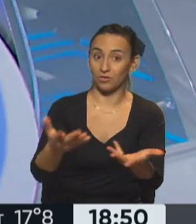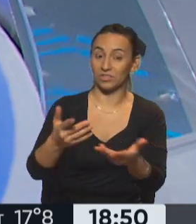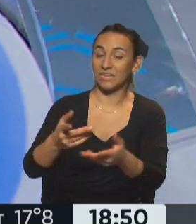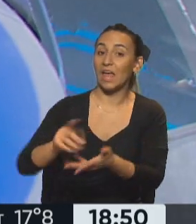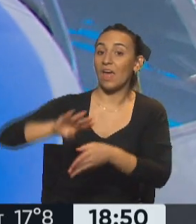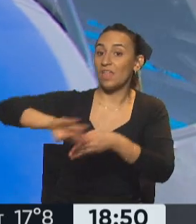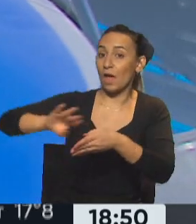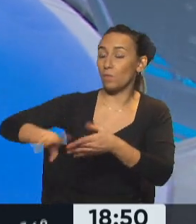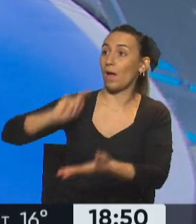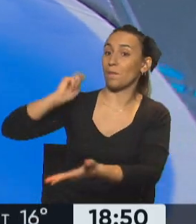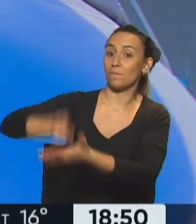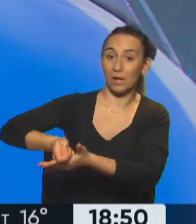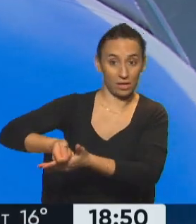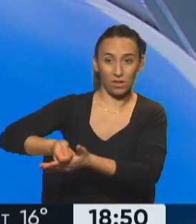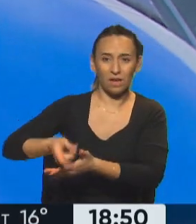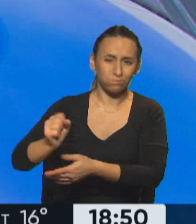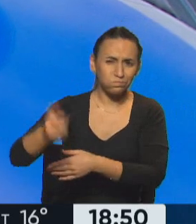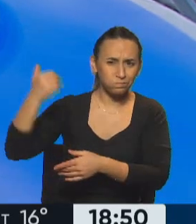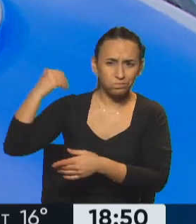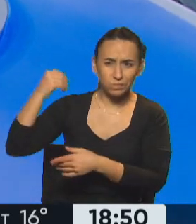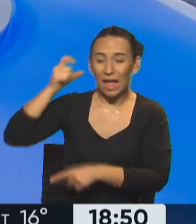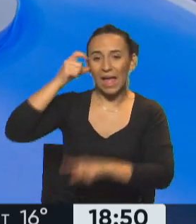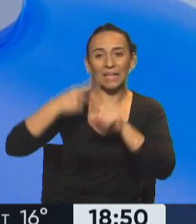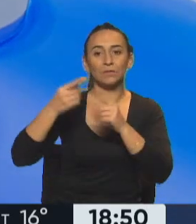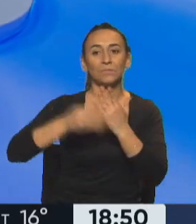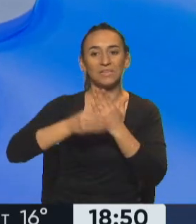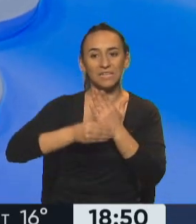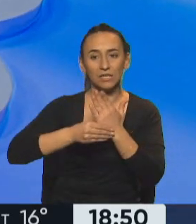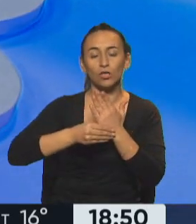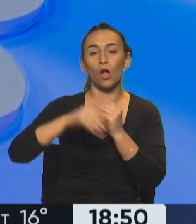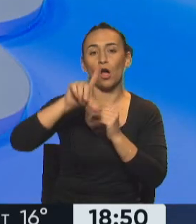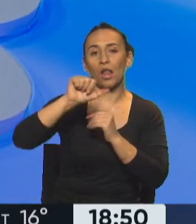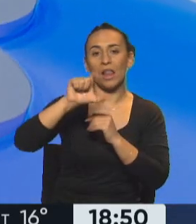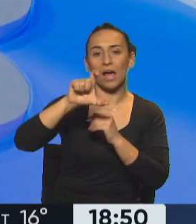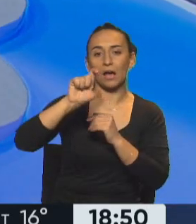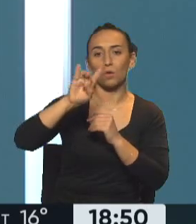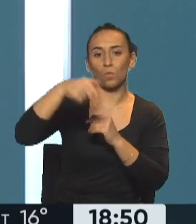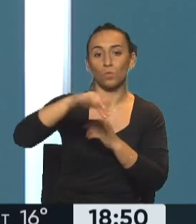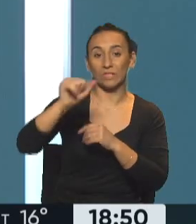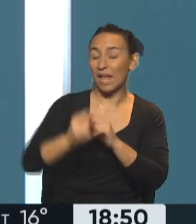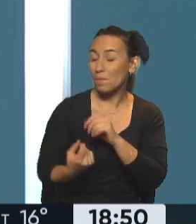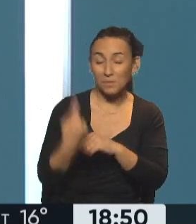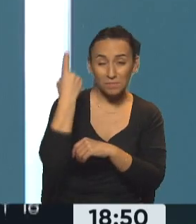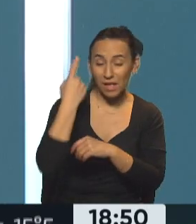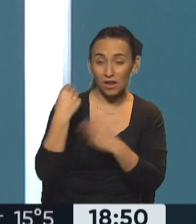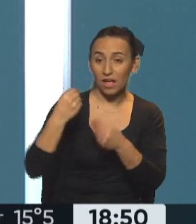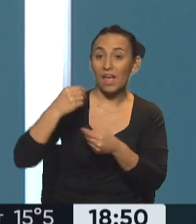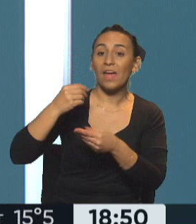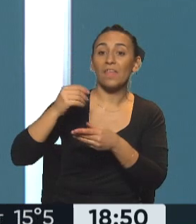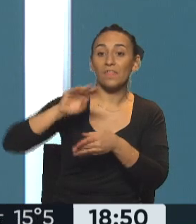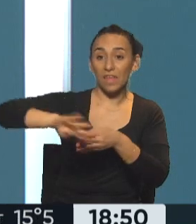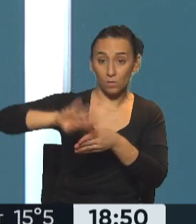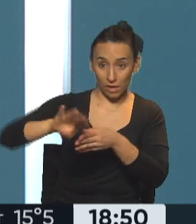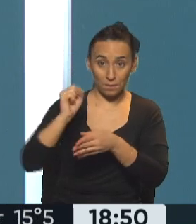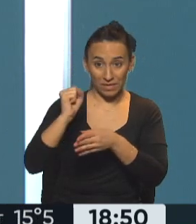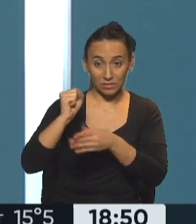tiempo y forma. Esto es algo que ya se hizo en Argentina, que lo hizo el exministro Hernán Lacunza, el primero en defoltear deuda en pesos. Generalmente uno